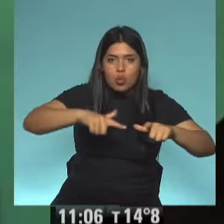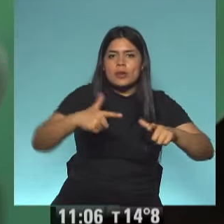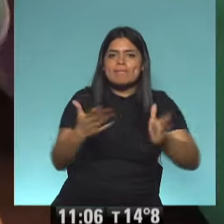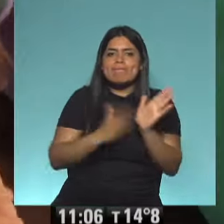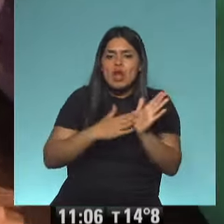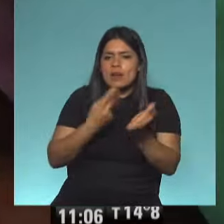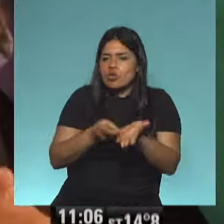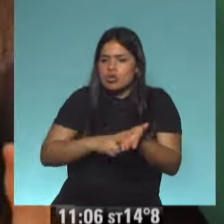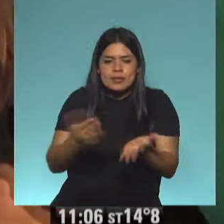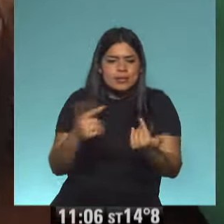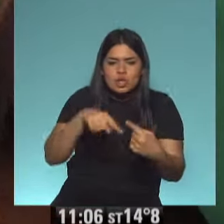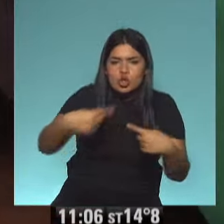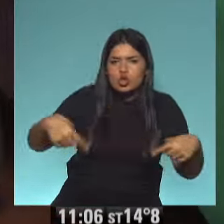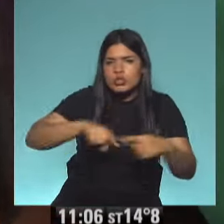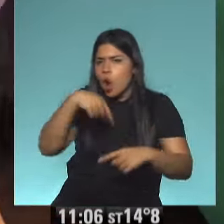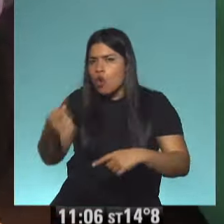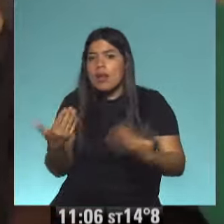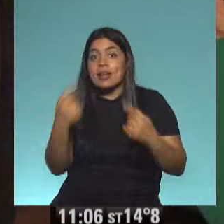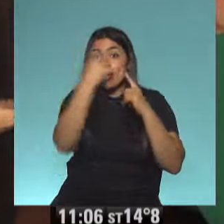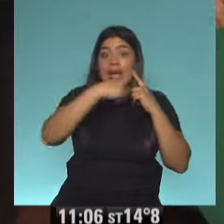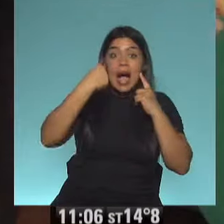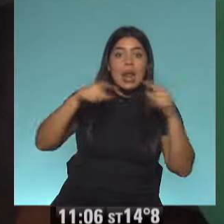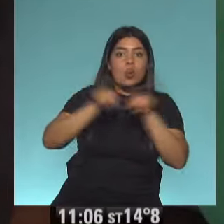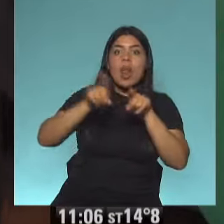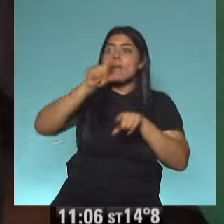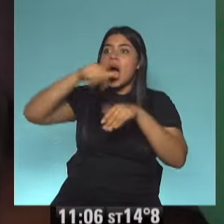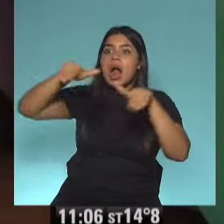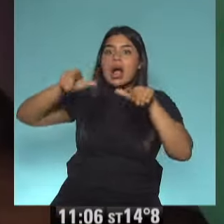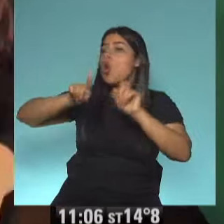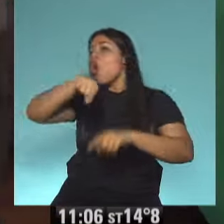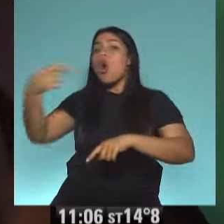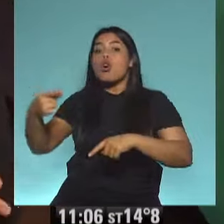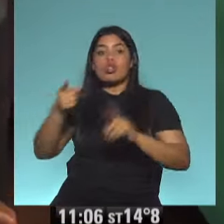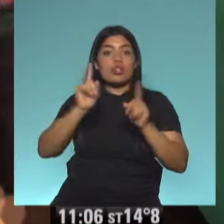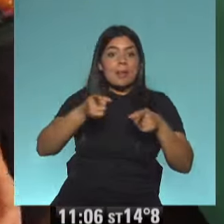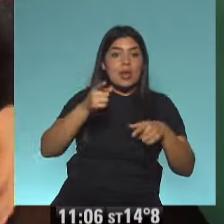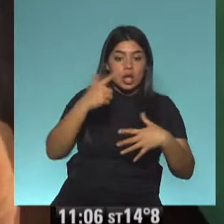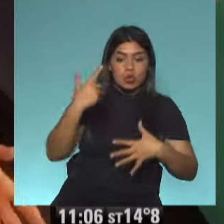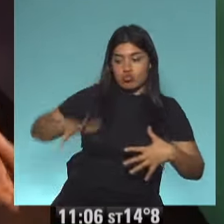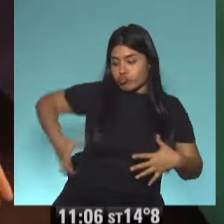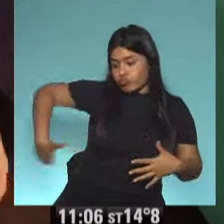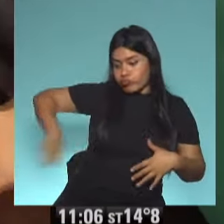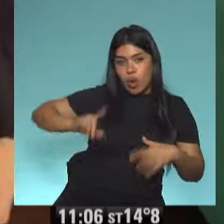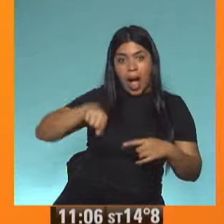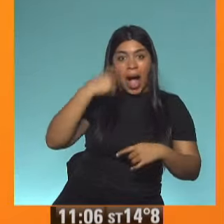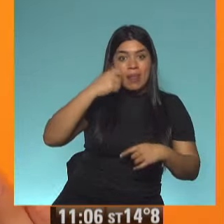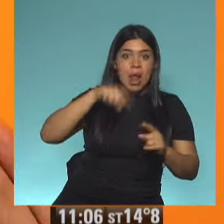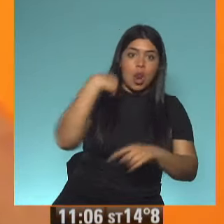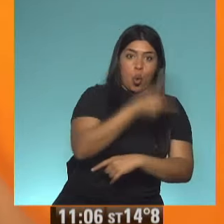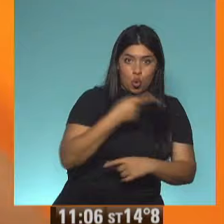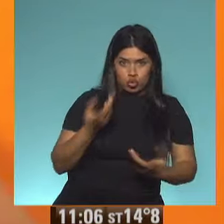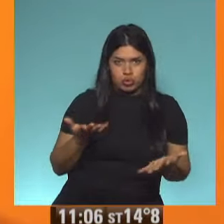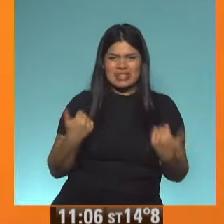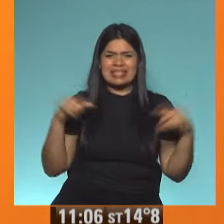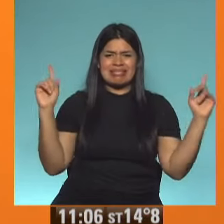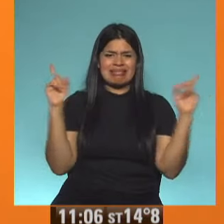¿Qué más? Careta de terotero y cola de carayá. ¿Carayá? Pero tiene un gran problema. Por más